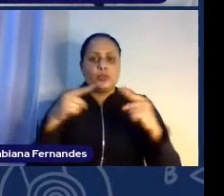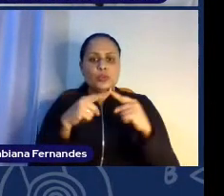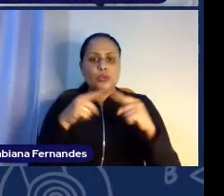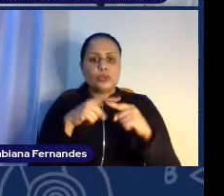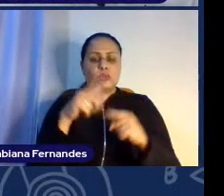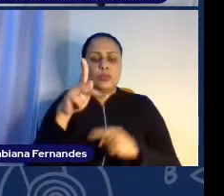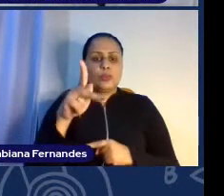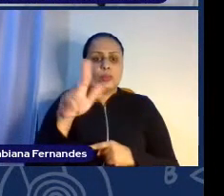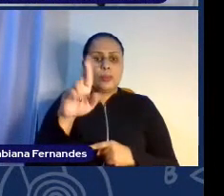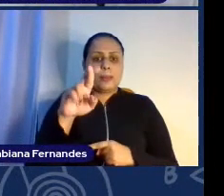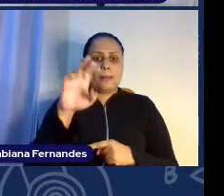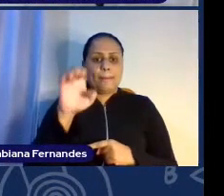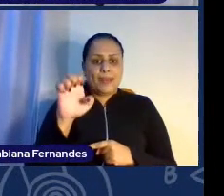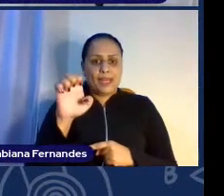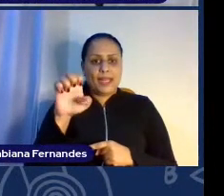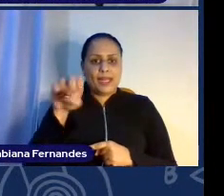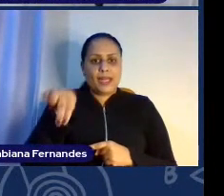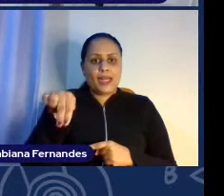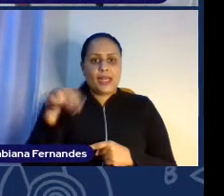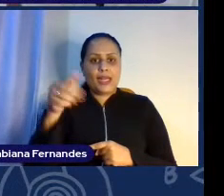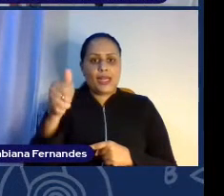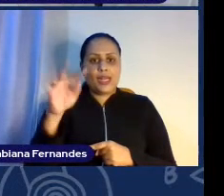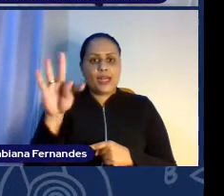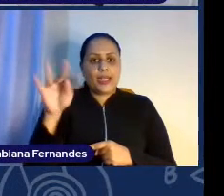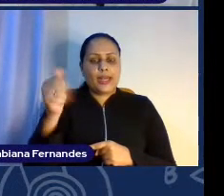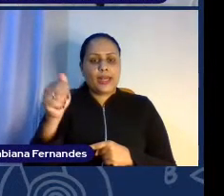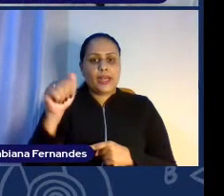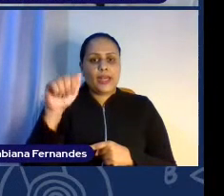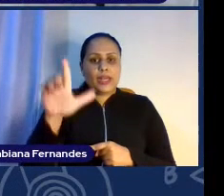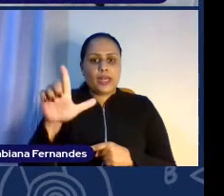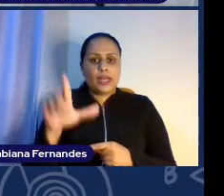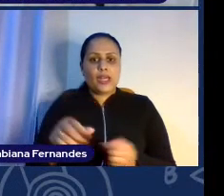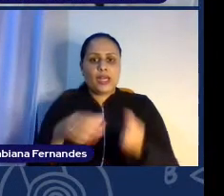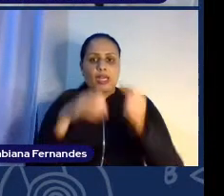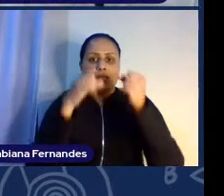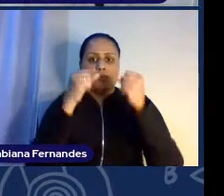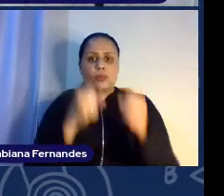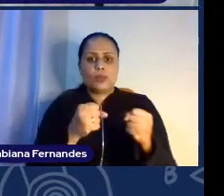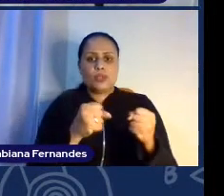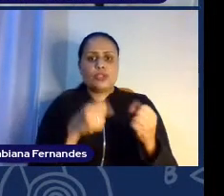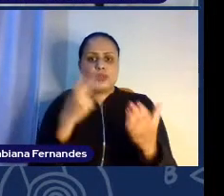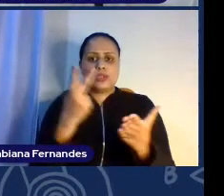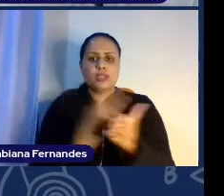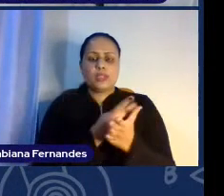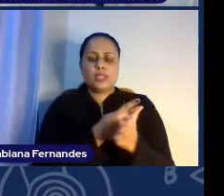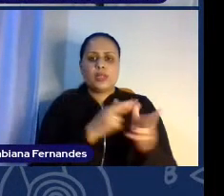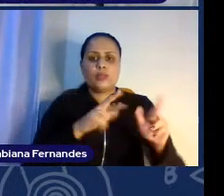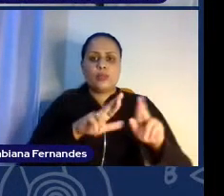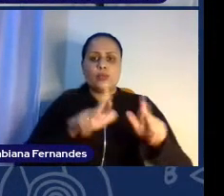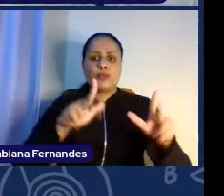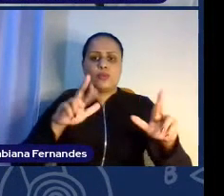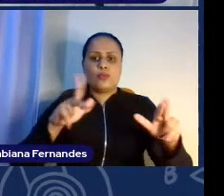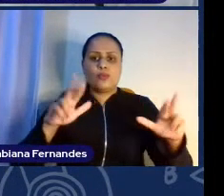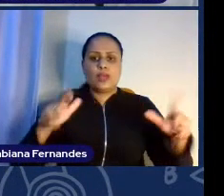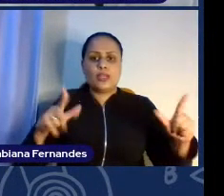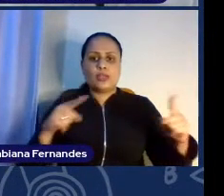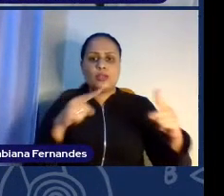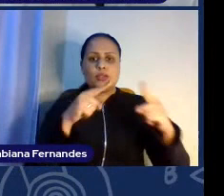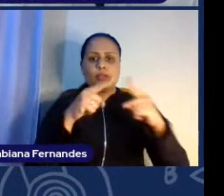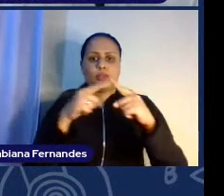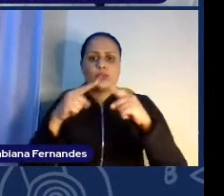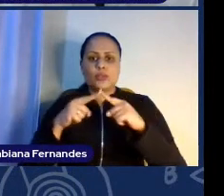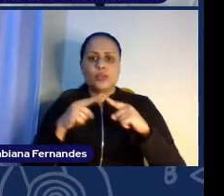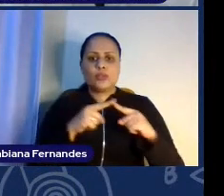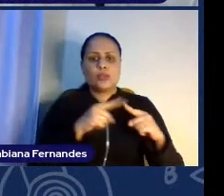el desarrollo del cerebro se puede alterar por muchos factores sobre todo que dependen de